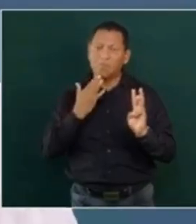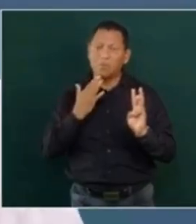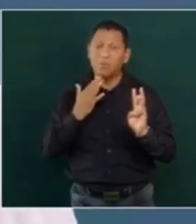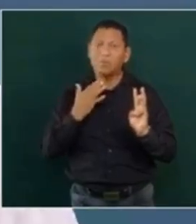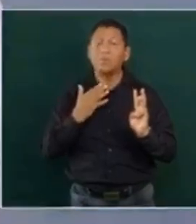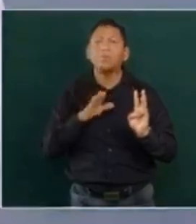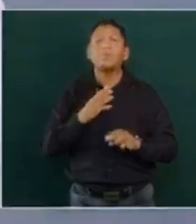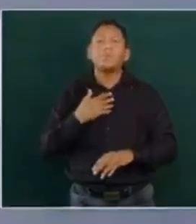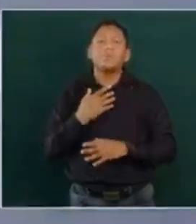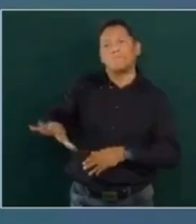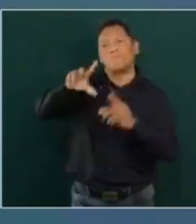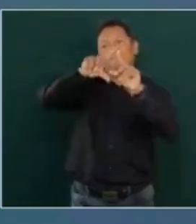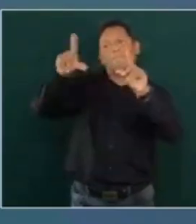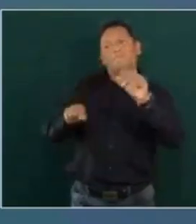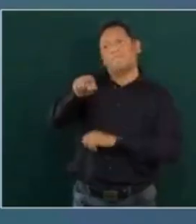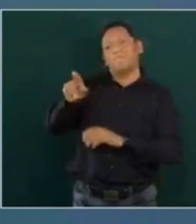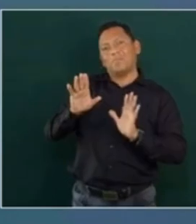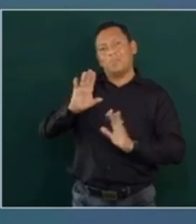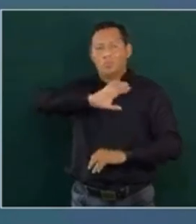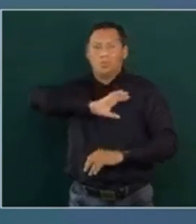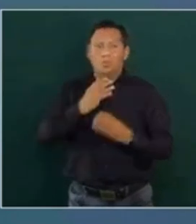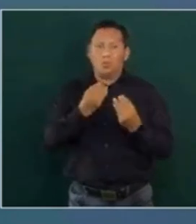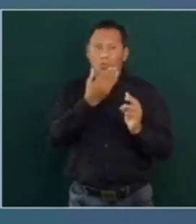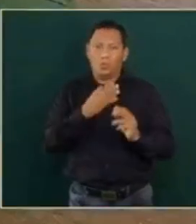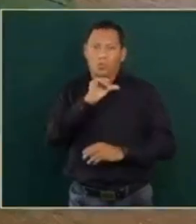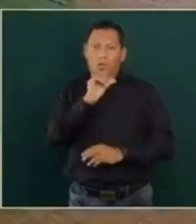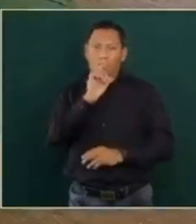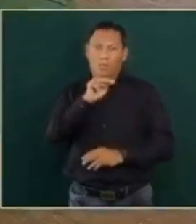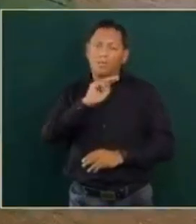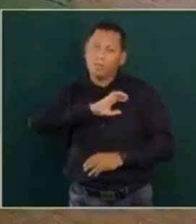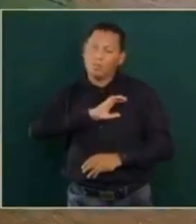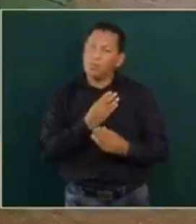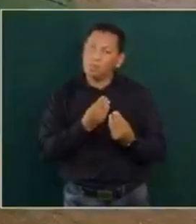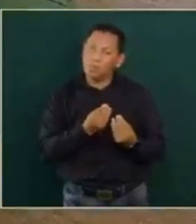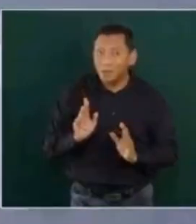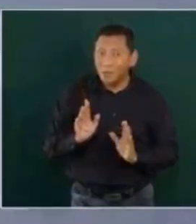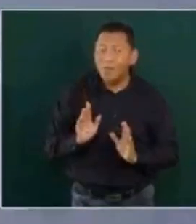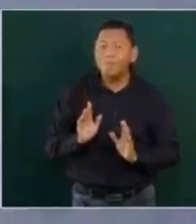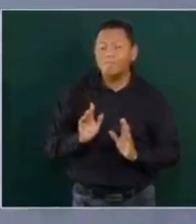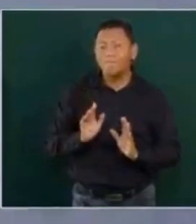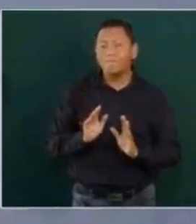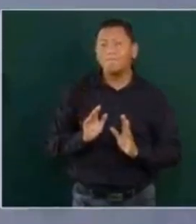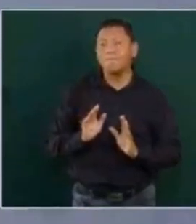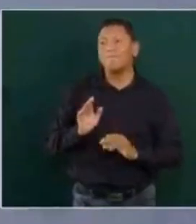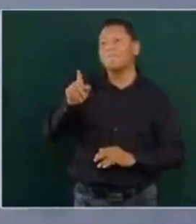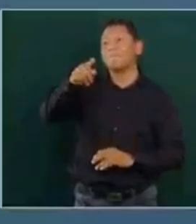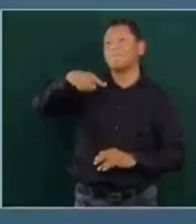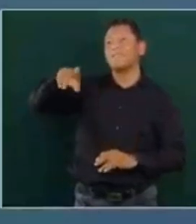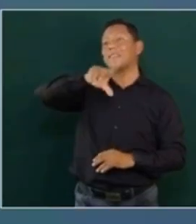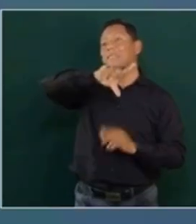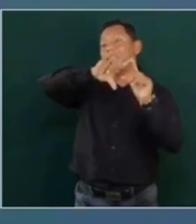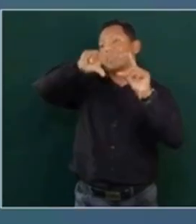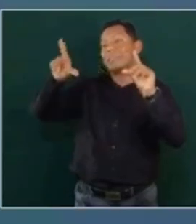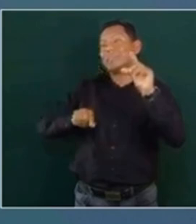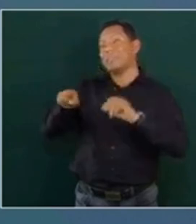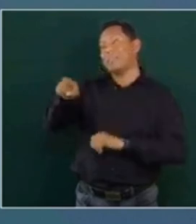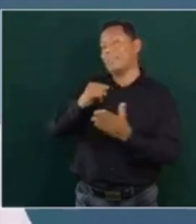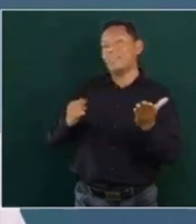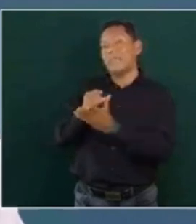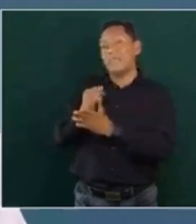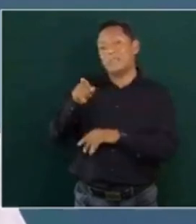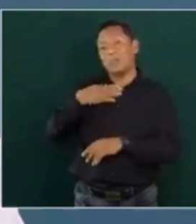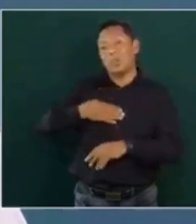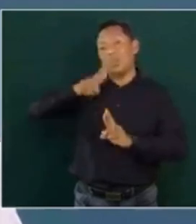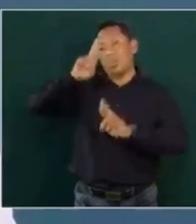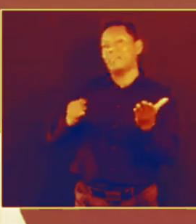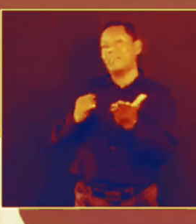que son mis hermanos y tengo una hermana, y yo quiero mucho a Adán, lo quiero mucho, pero van a ser los ciudadanos. Esa es la democracia.